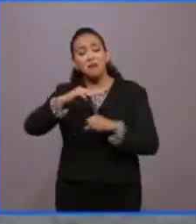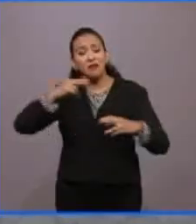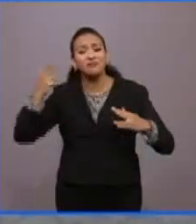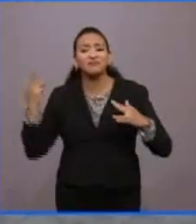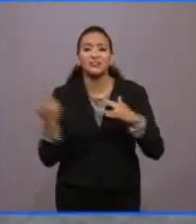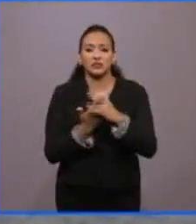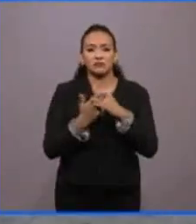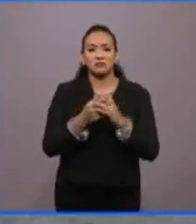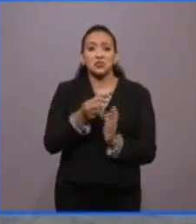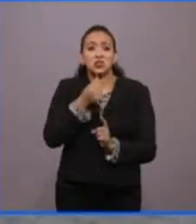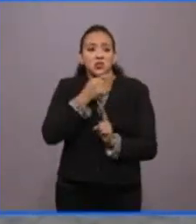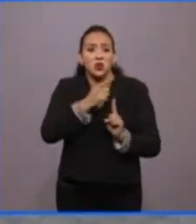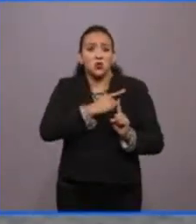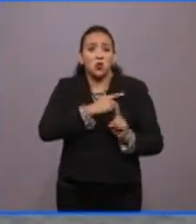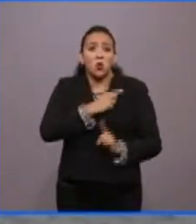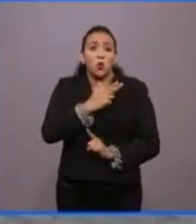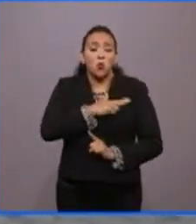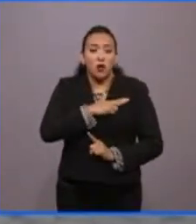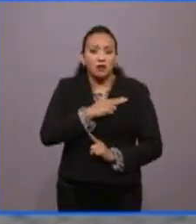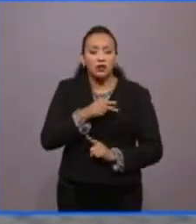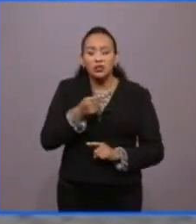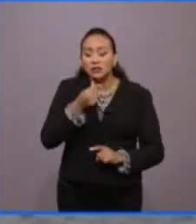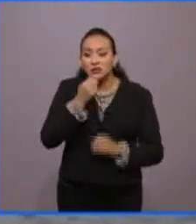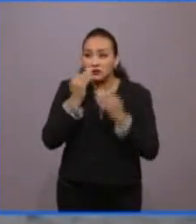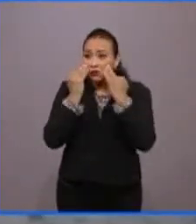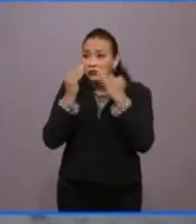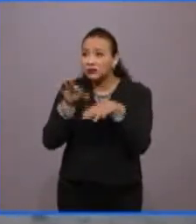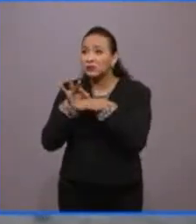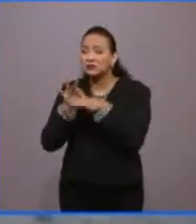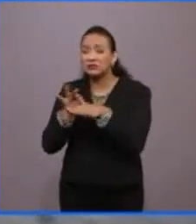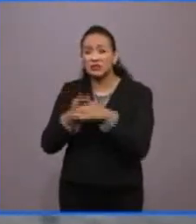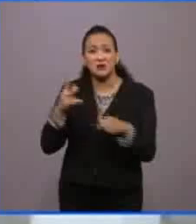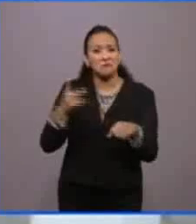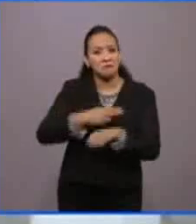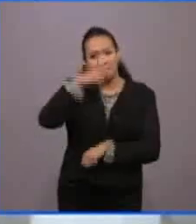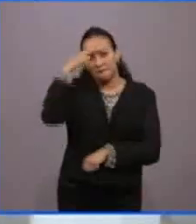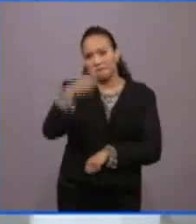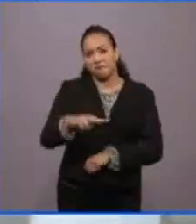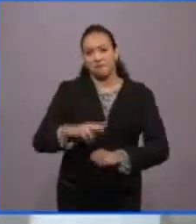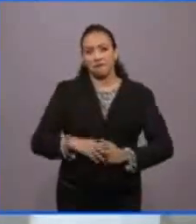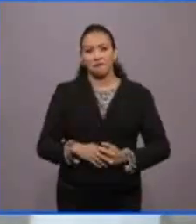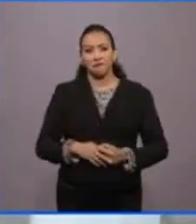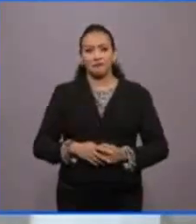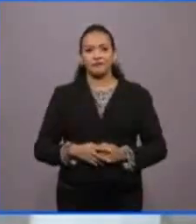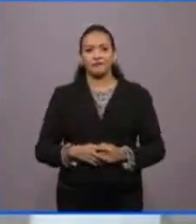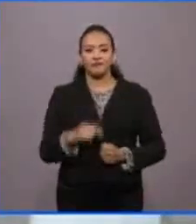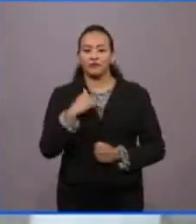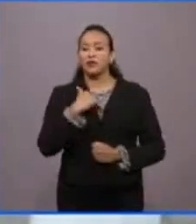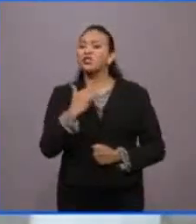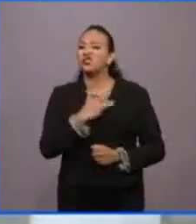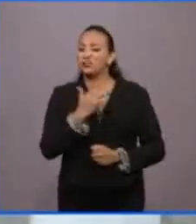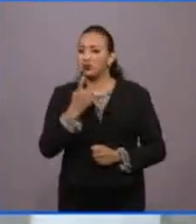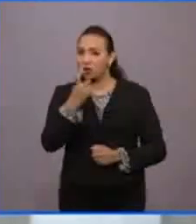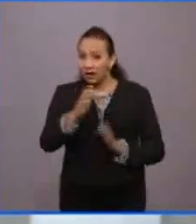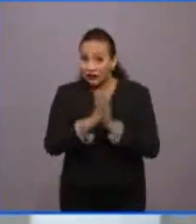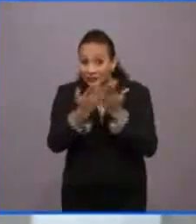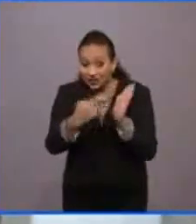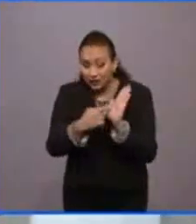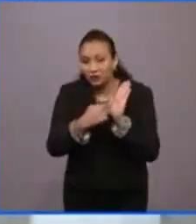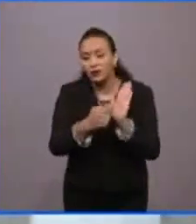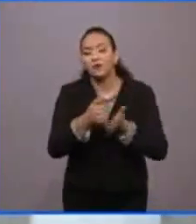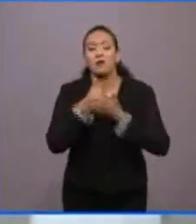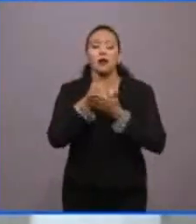y padres, convirtiéndose en testigos de una problemática que atraviesa el país. Siento que esto va a ayudar a más